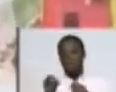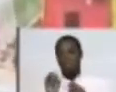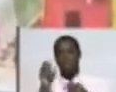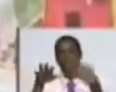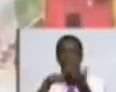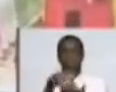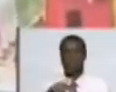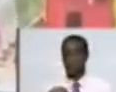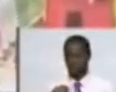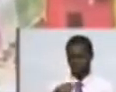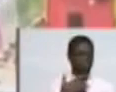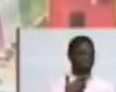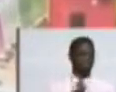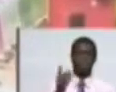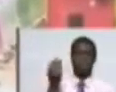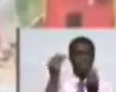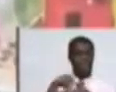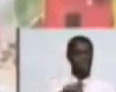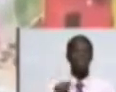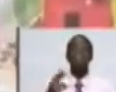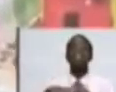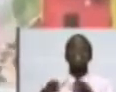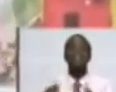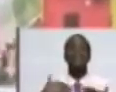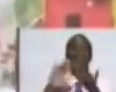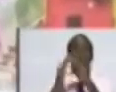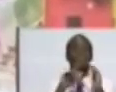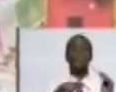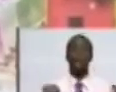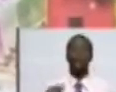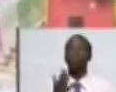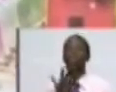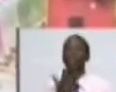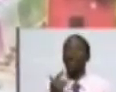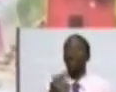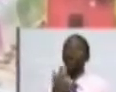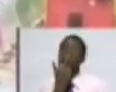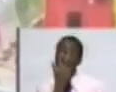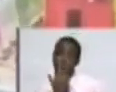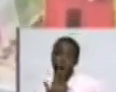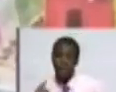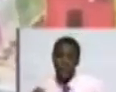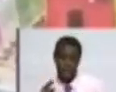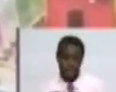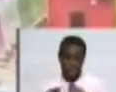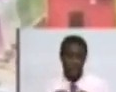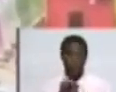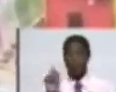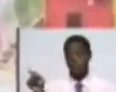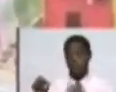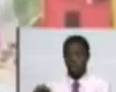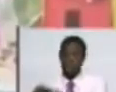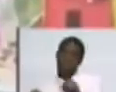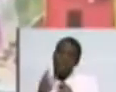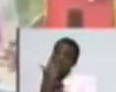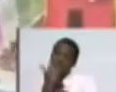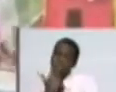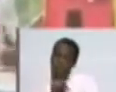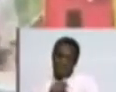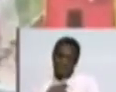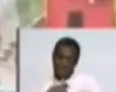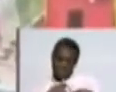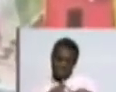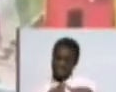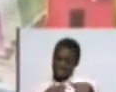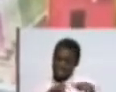nuestros niños en estas comunidades. No porque nuestros niños sean pobres o ellos los llamen pobres y marginales, como lo